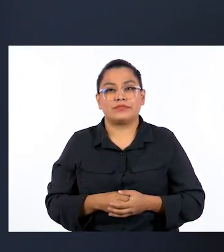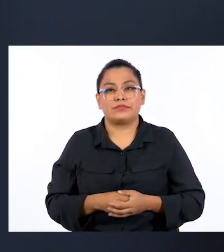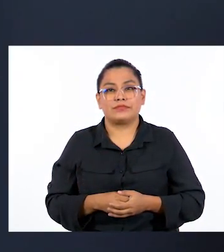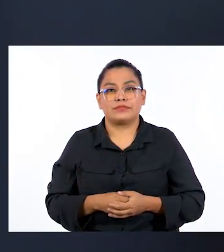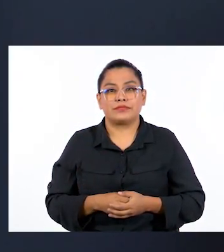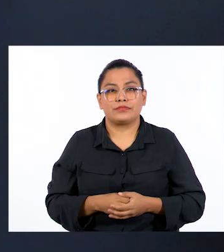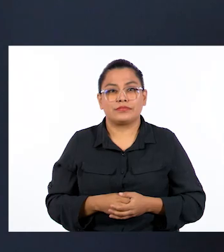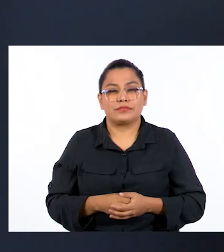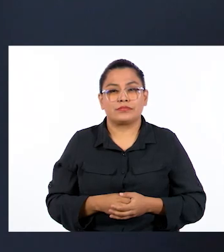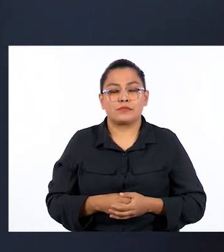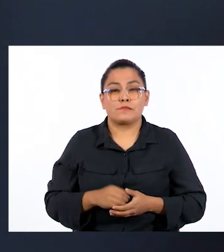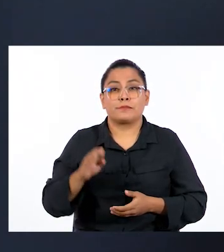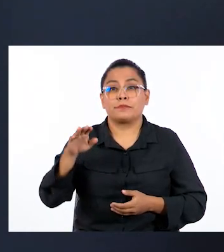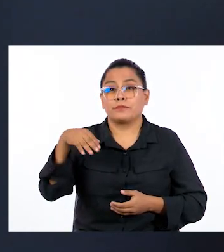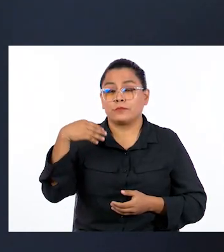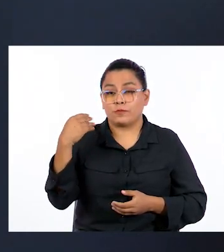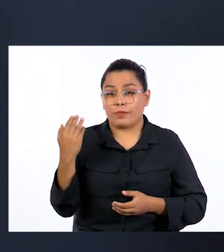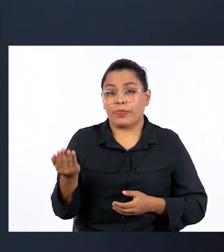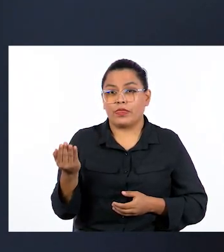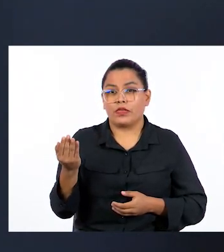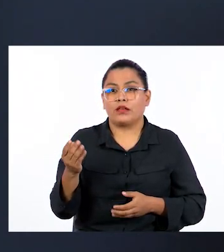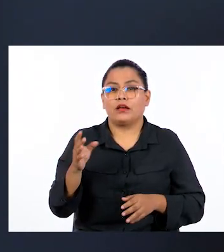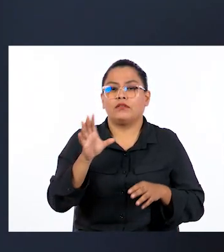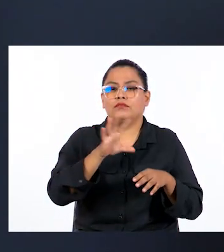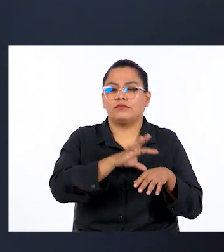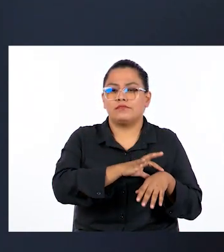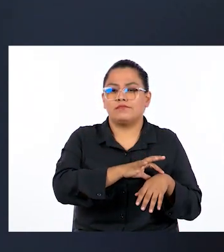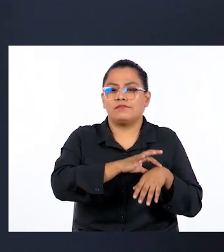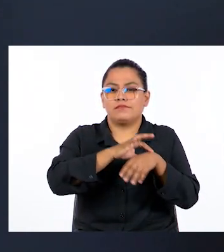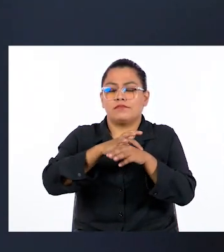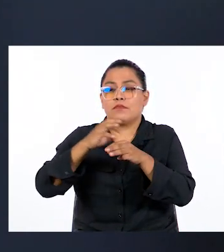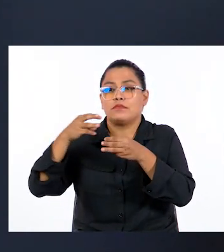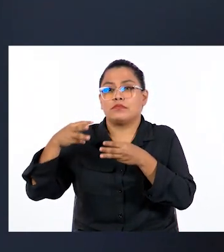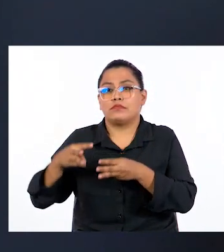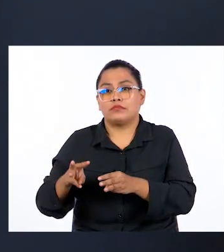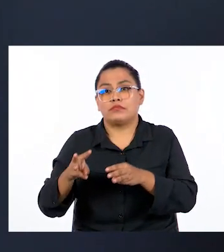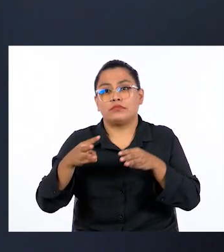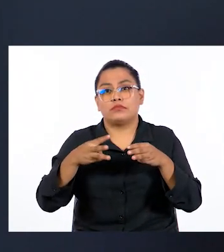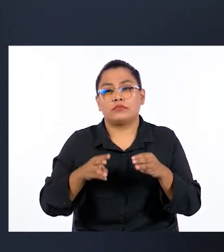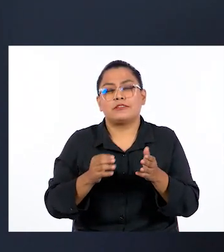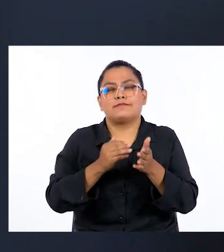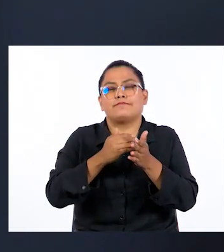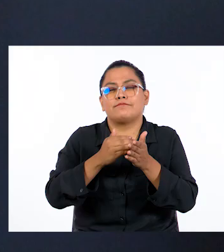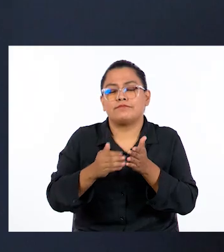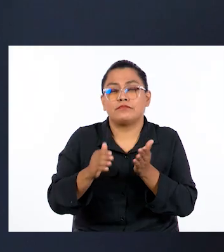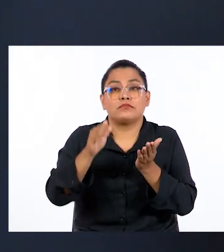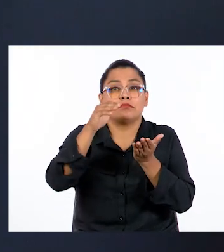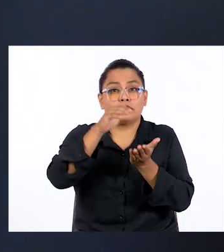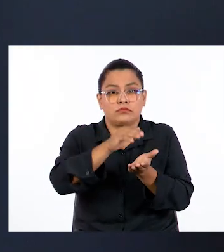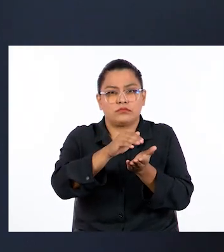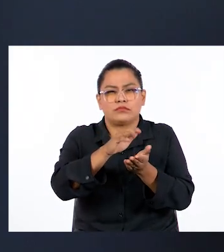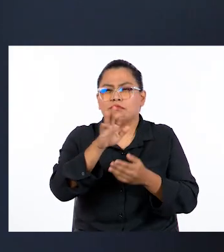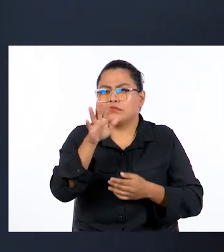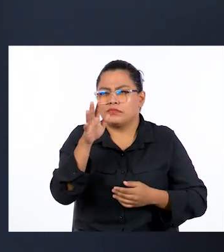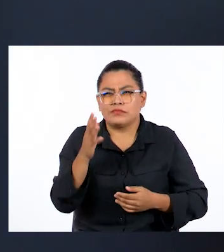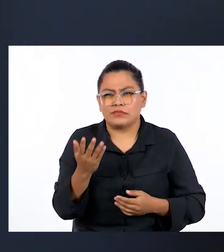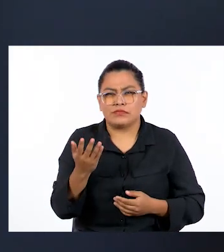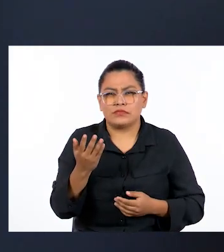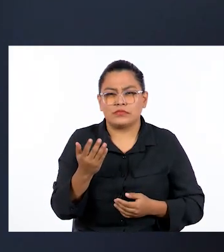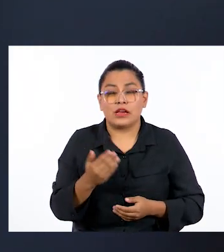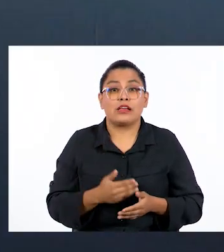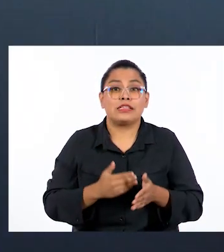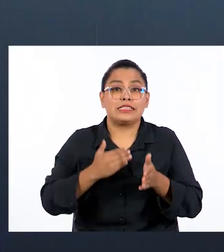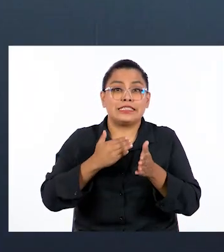Luego, en la guía metodológica encontramos la entrada de la unidad, que corresponde a la entrada de unidad del libro de